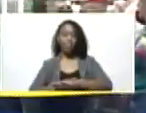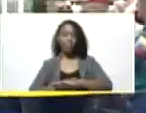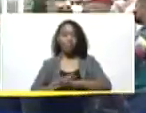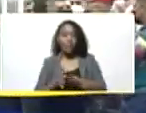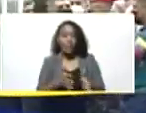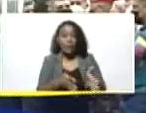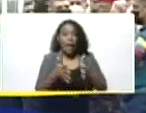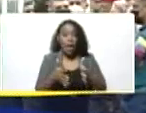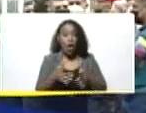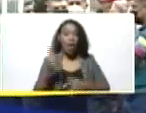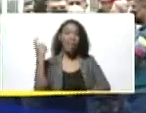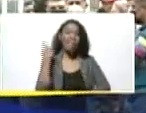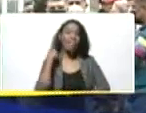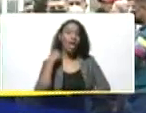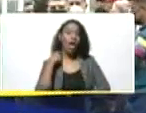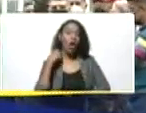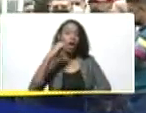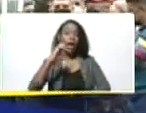Ganó el viejo Caldera,